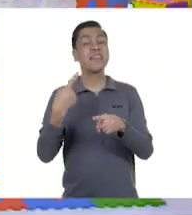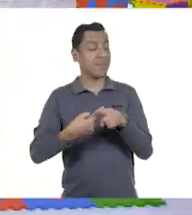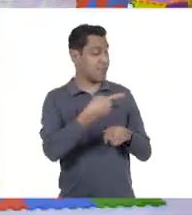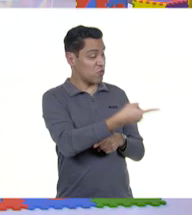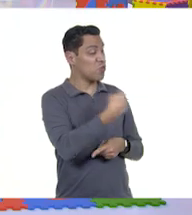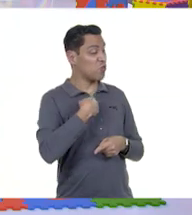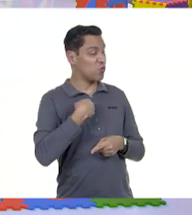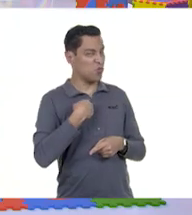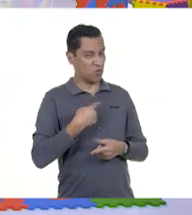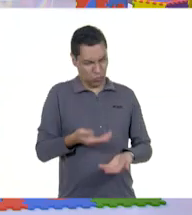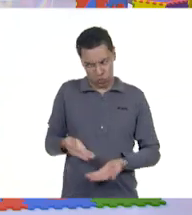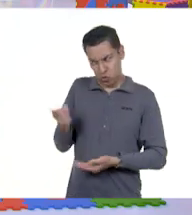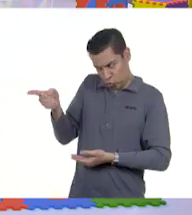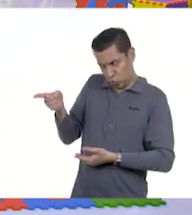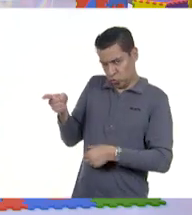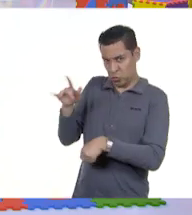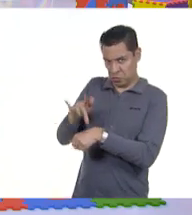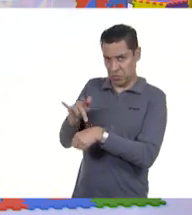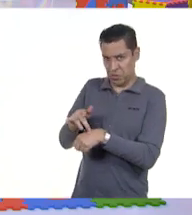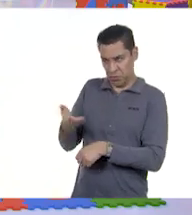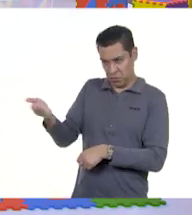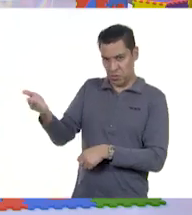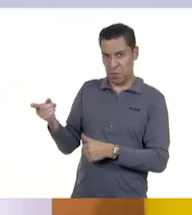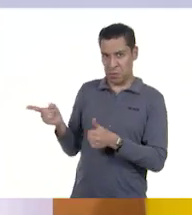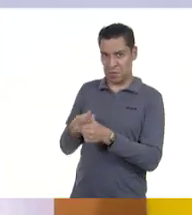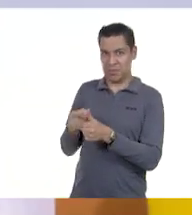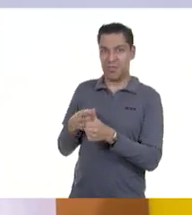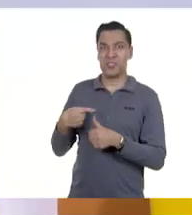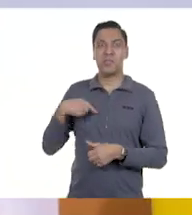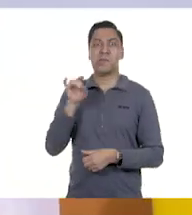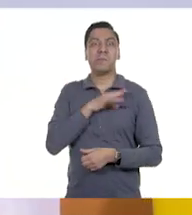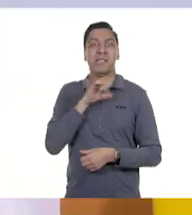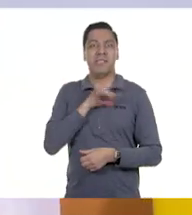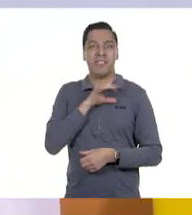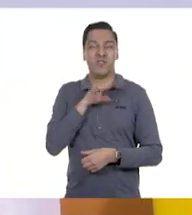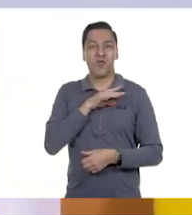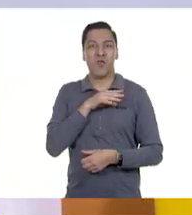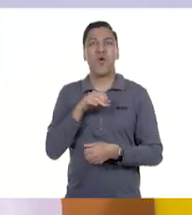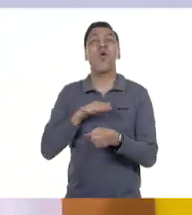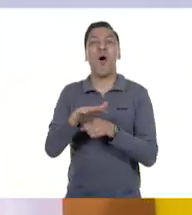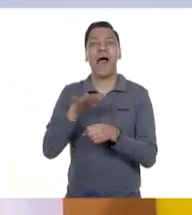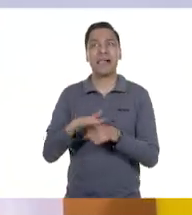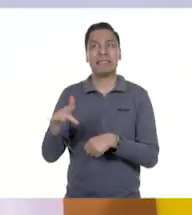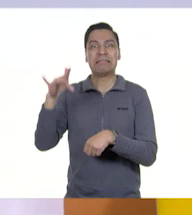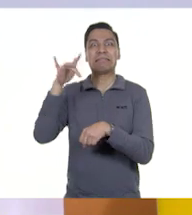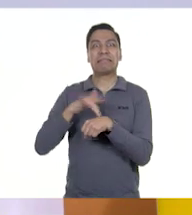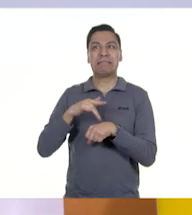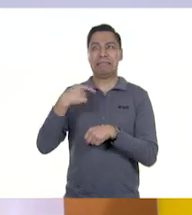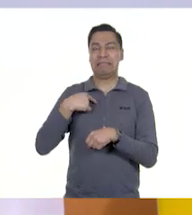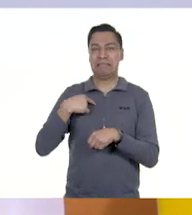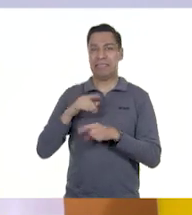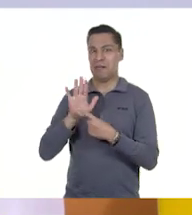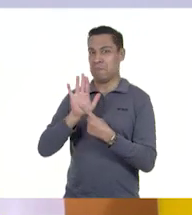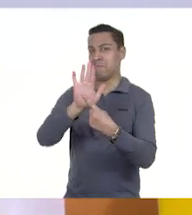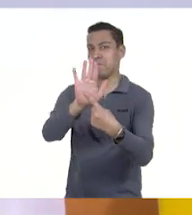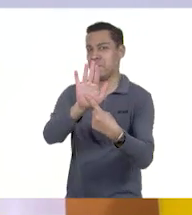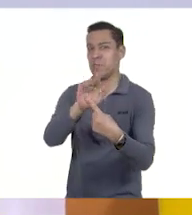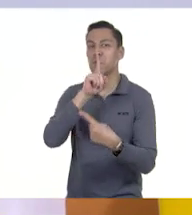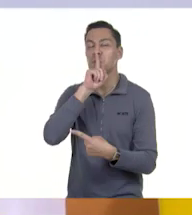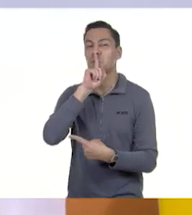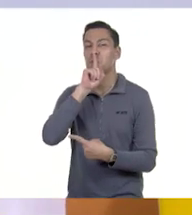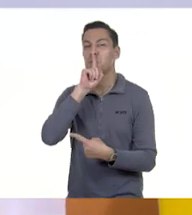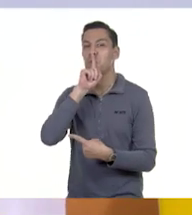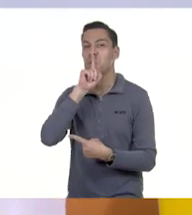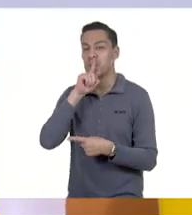favor, primero tú, Lenny. Ay, tengo miedo. ¿Qué nos va a salir? No les tengo que enseñar. Vamos a ver qué es.